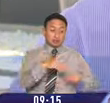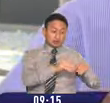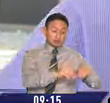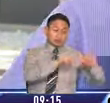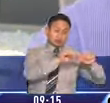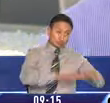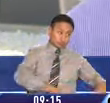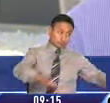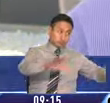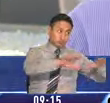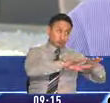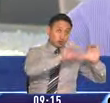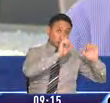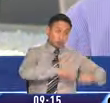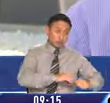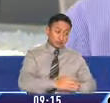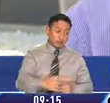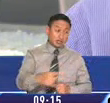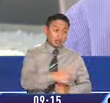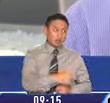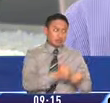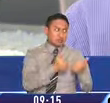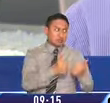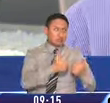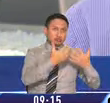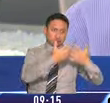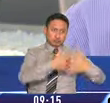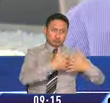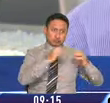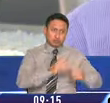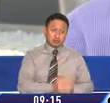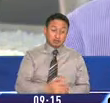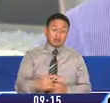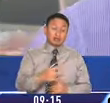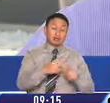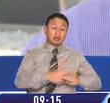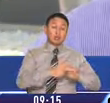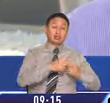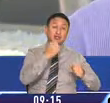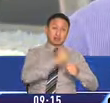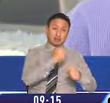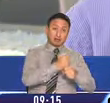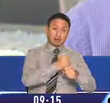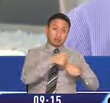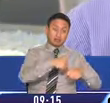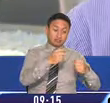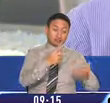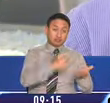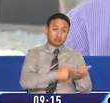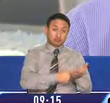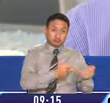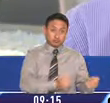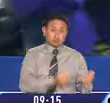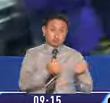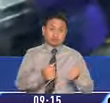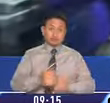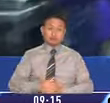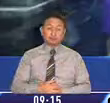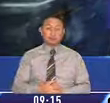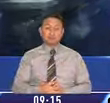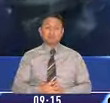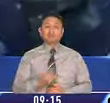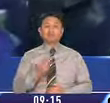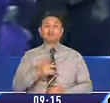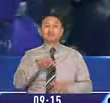terrenos que puedan ser de alta potencialidad puedan entrar justamente a ser proveedores de este proceso de expansión.